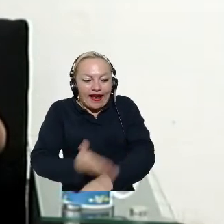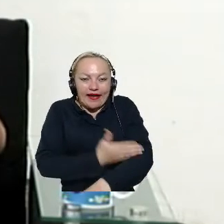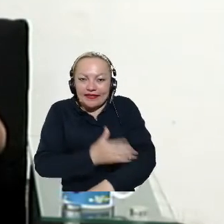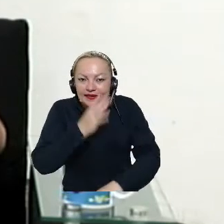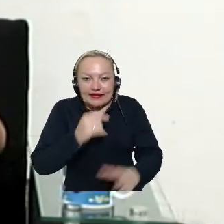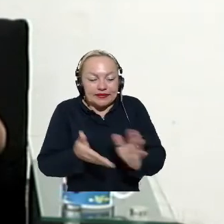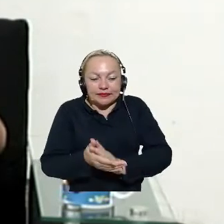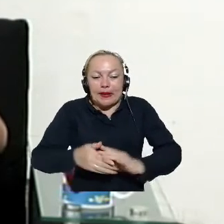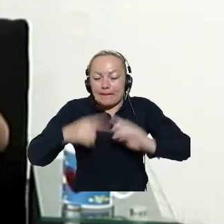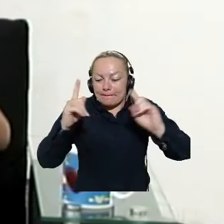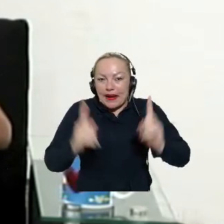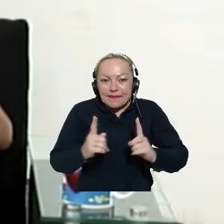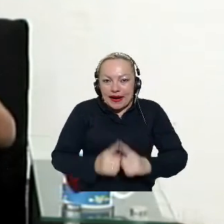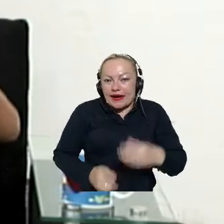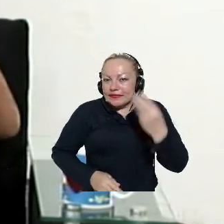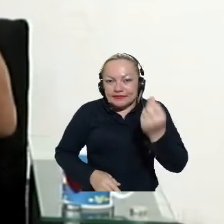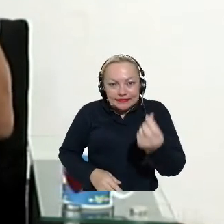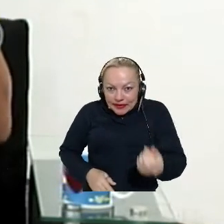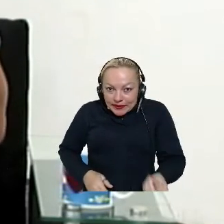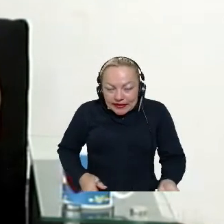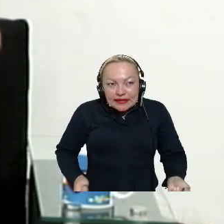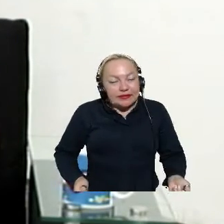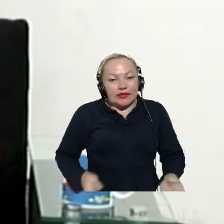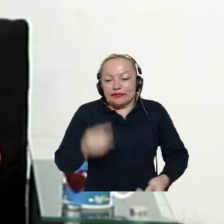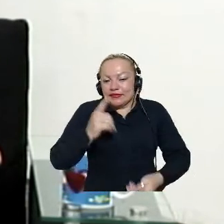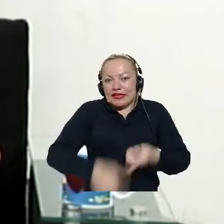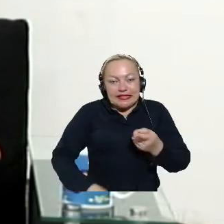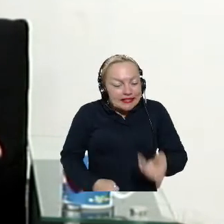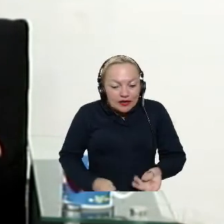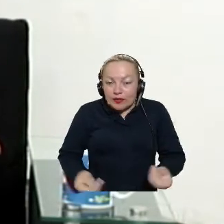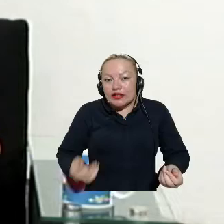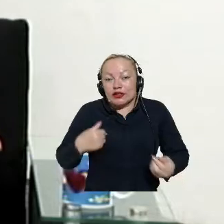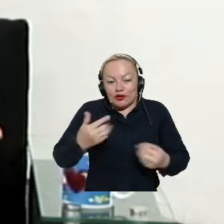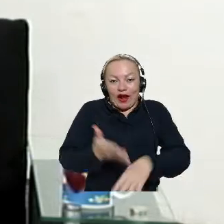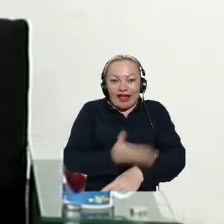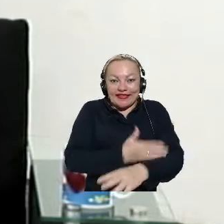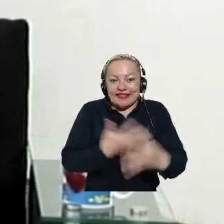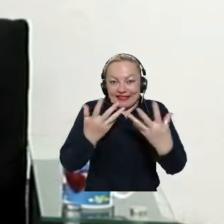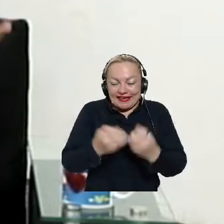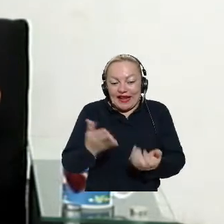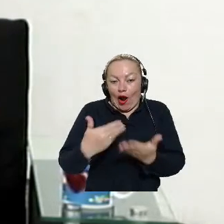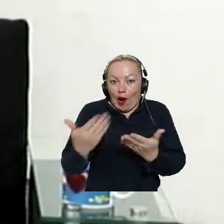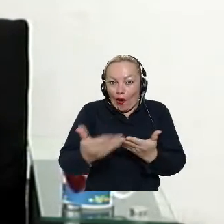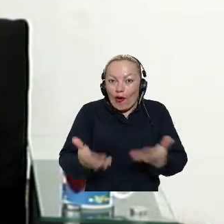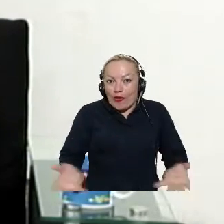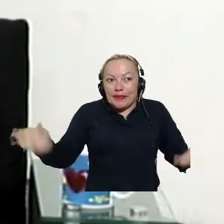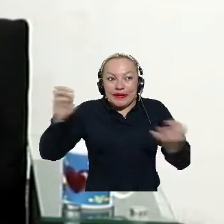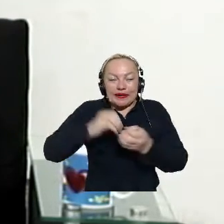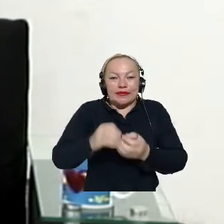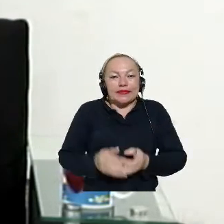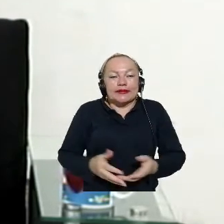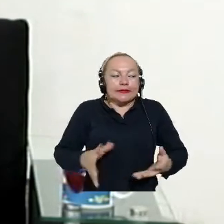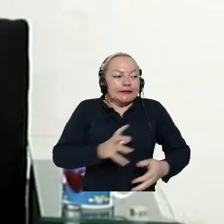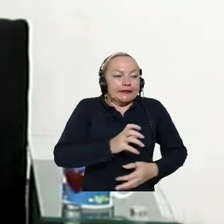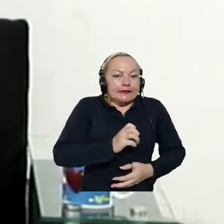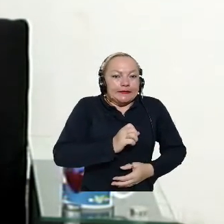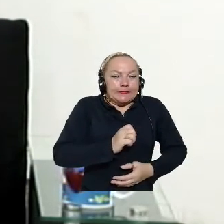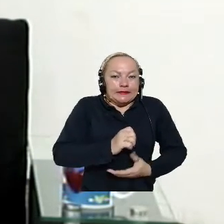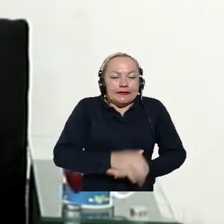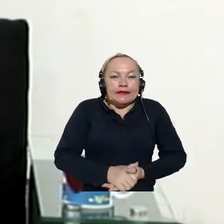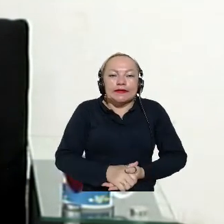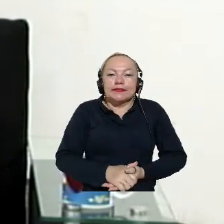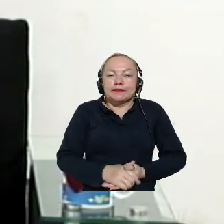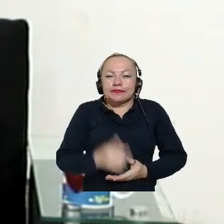tengo menos reducción de dinero. Entonces, ya no puedo comprar eso que quería comprar. Al no poder comprar, es